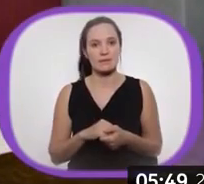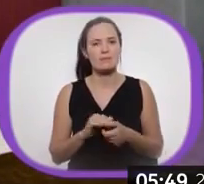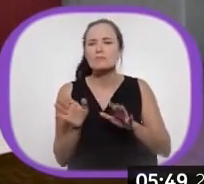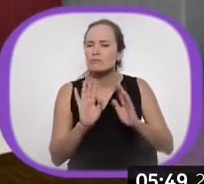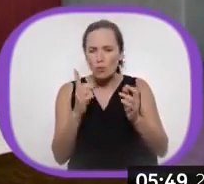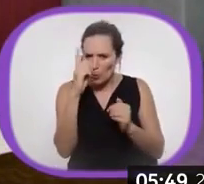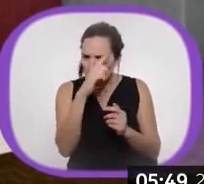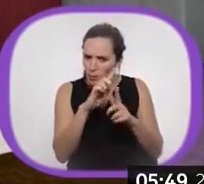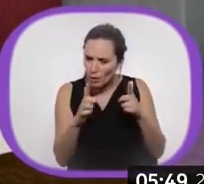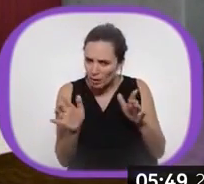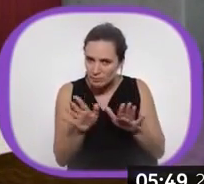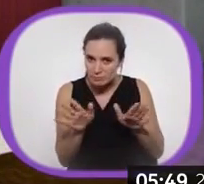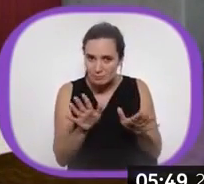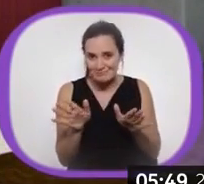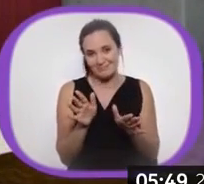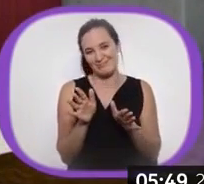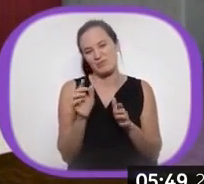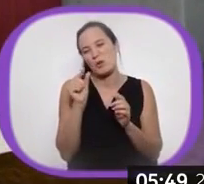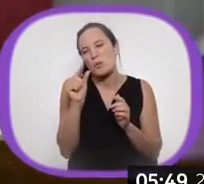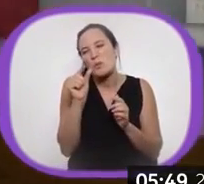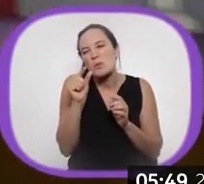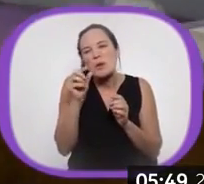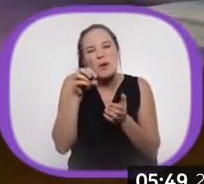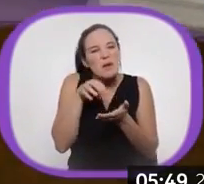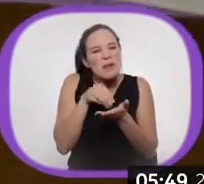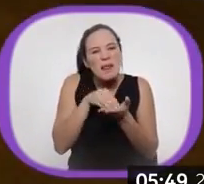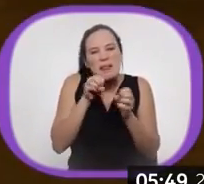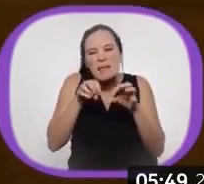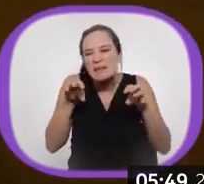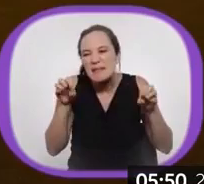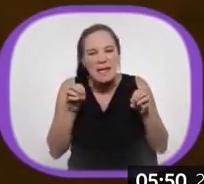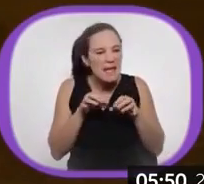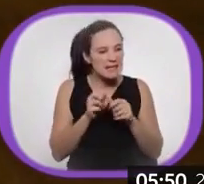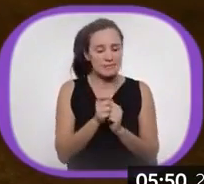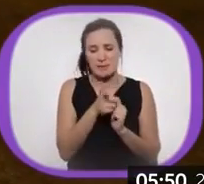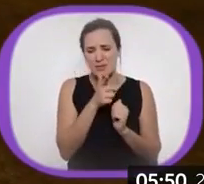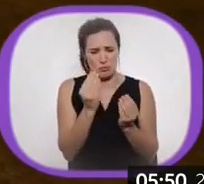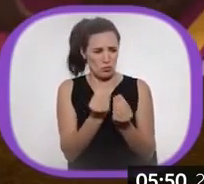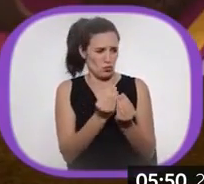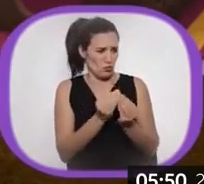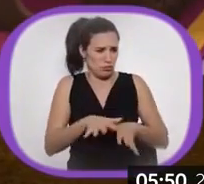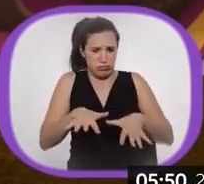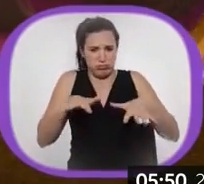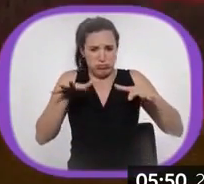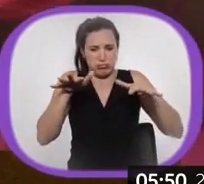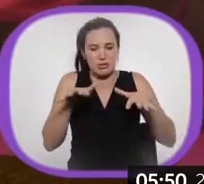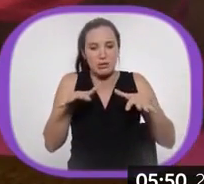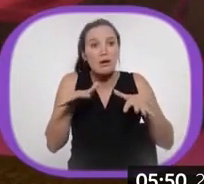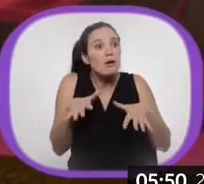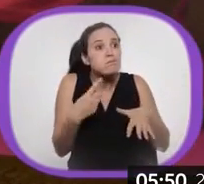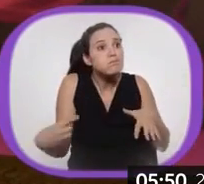Descuiden, Jeep y Jab. Solo es un poco de polvo. Oh, bueno, creo que es mucho en realidad. ¿Qué ocurre, mamá? ¿Qué